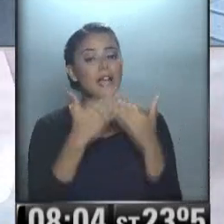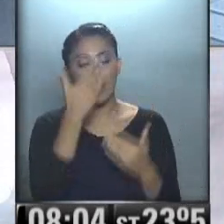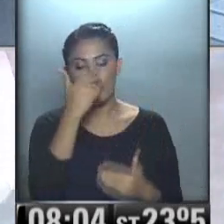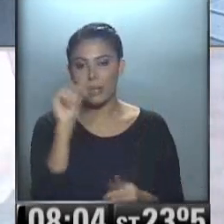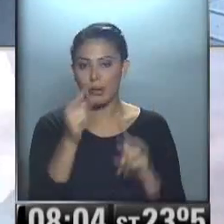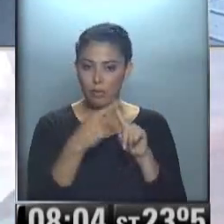llamado antes de cualquier novedad